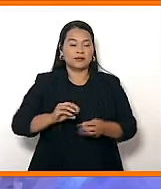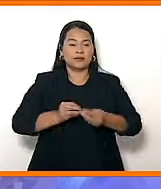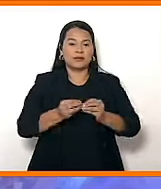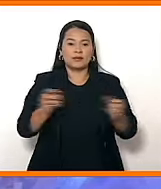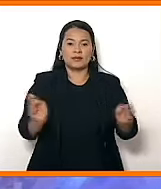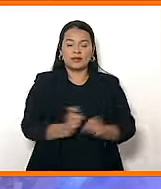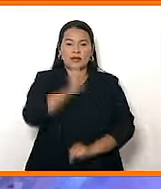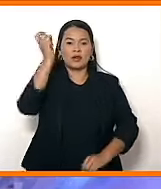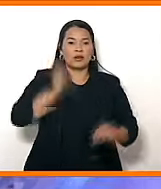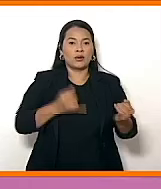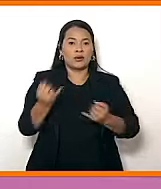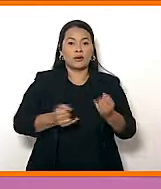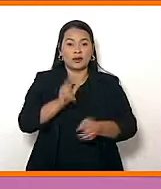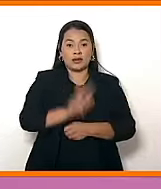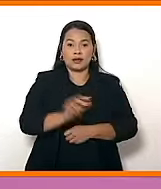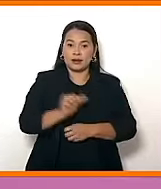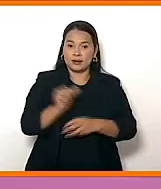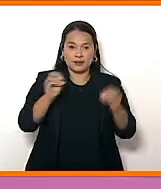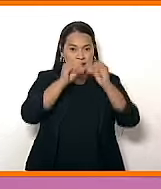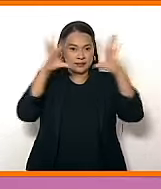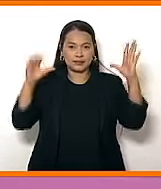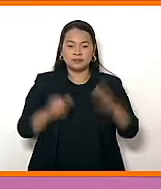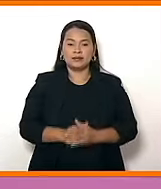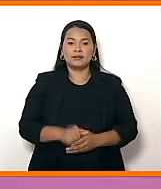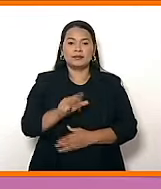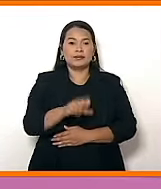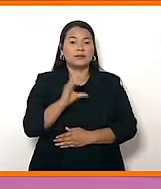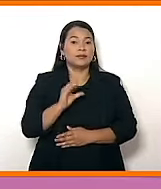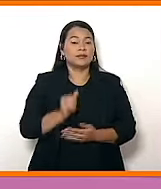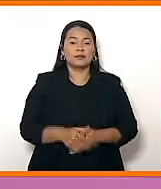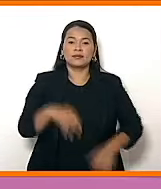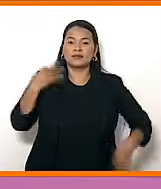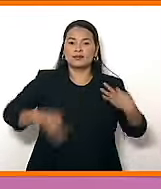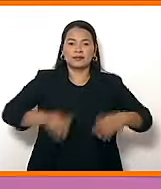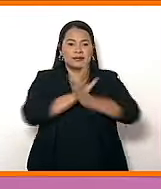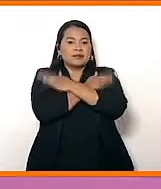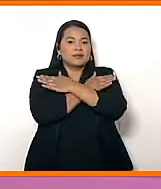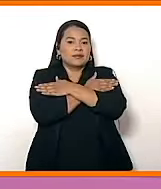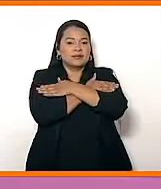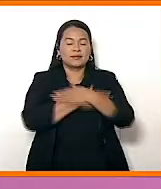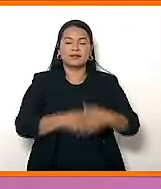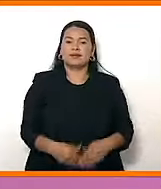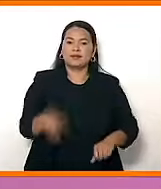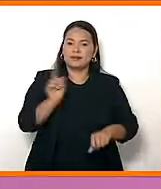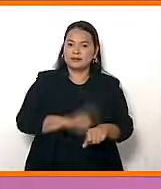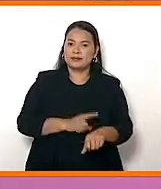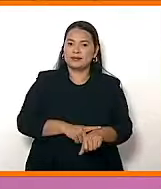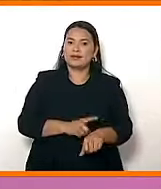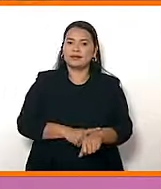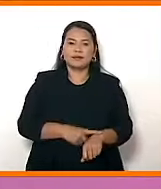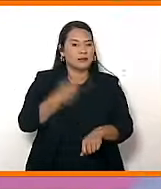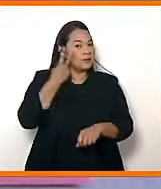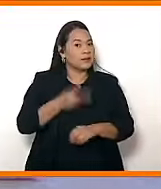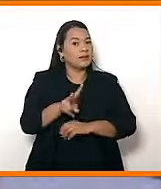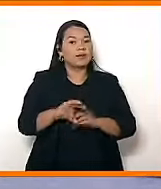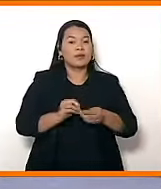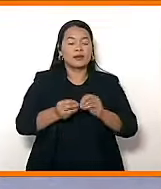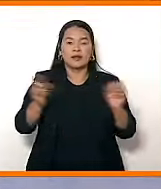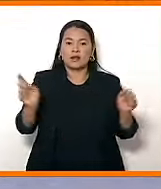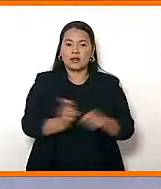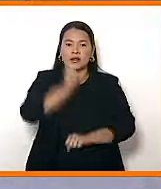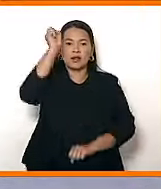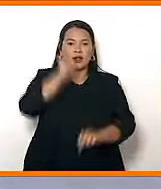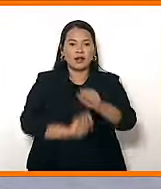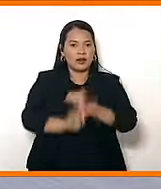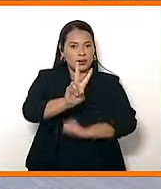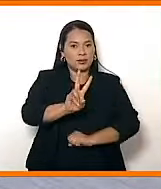favorecido para esta mañana en Jugatres es el 300. Muchas felicidades. Es momento de conocer esas dos catrachadas